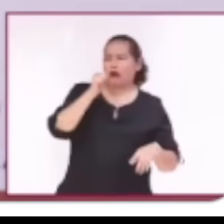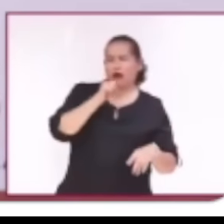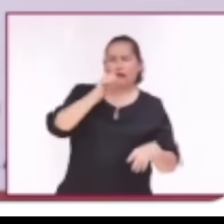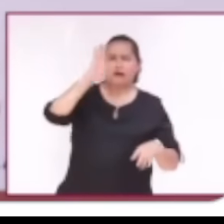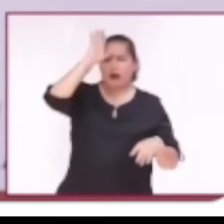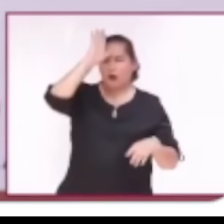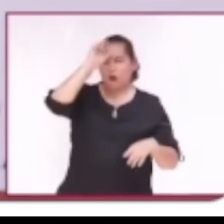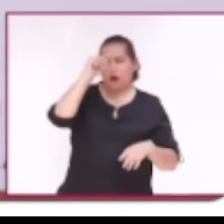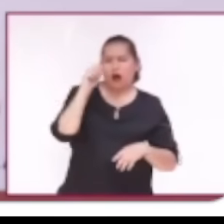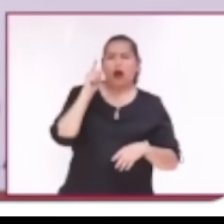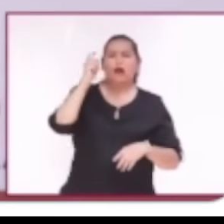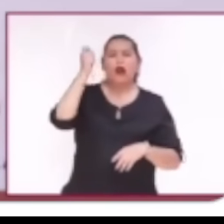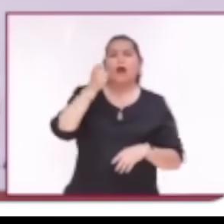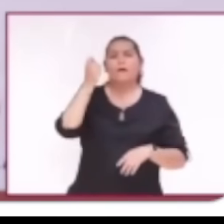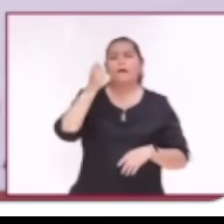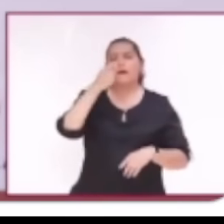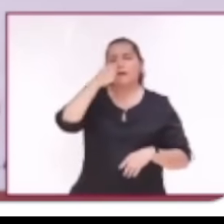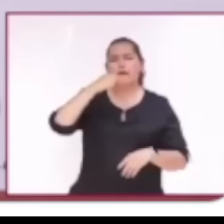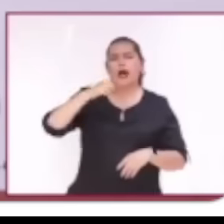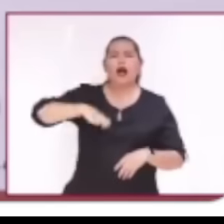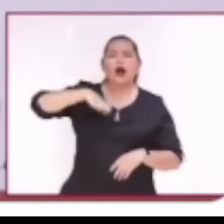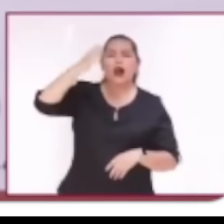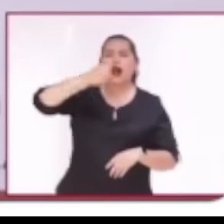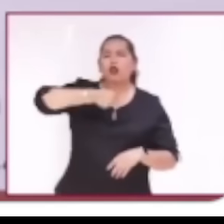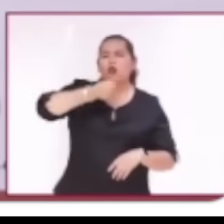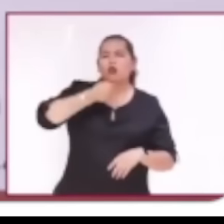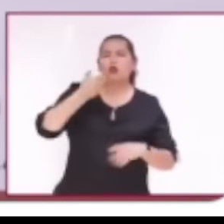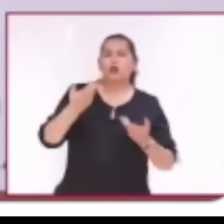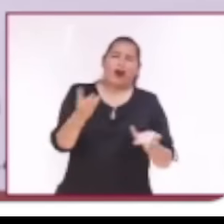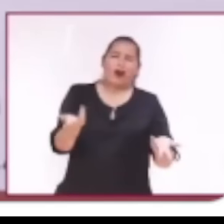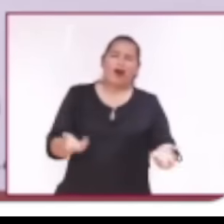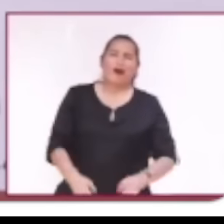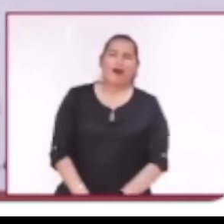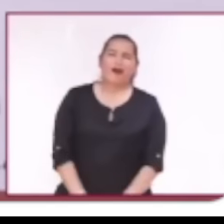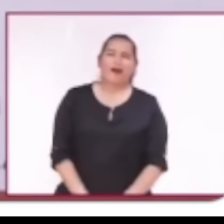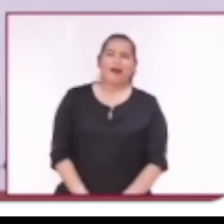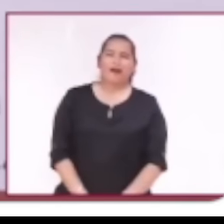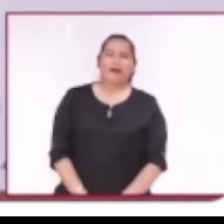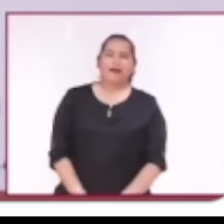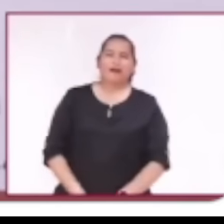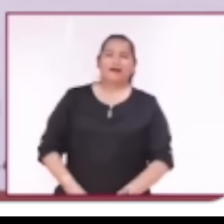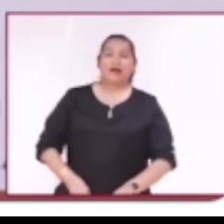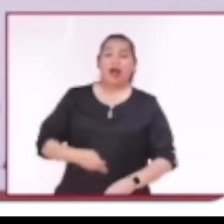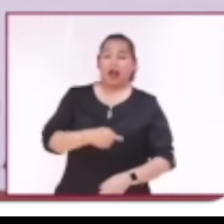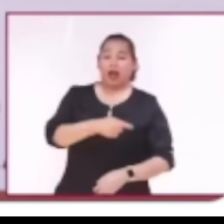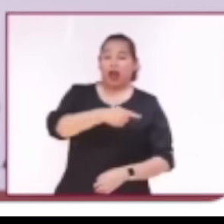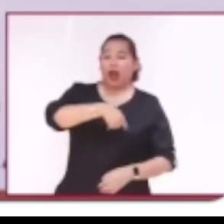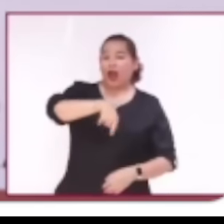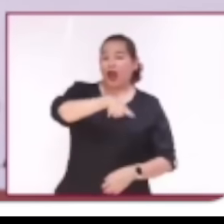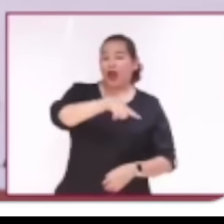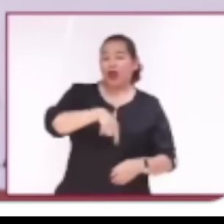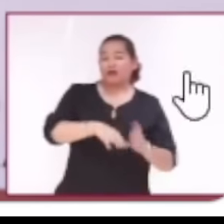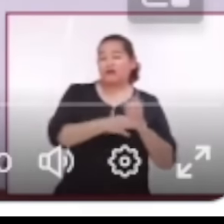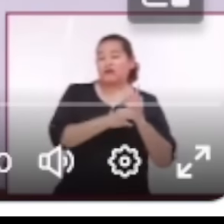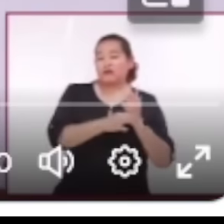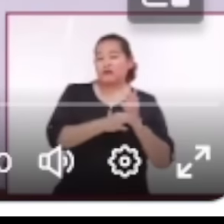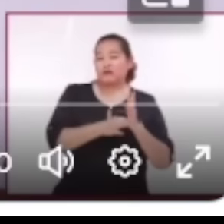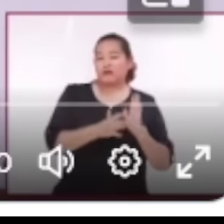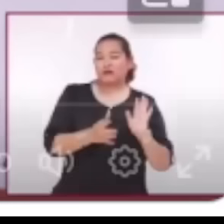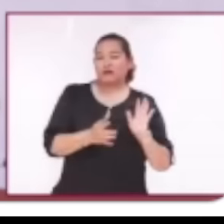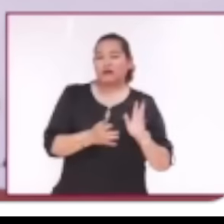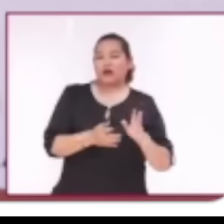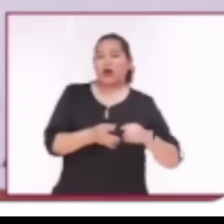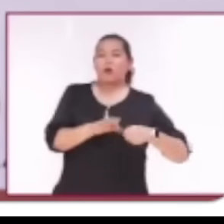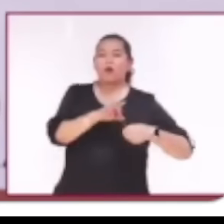pensión universal a los adultos mayores Ellos dicen bueno votaron en